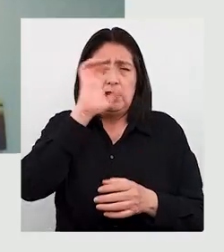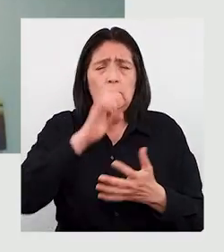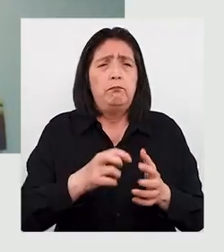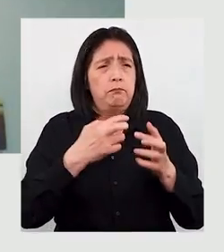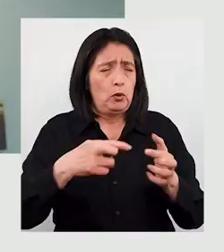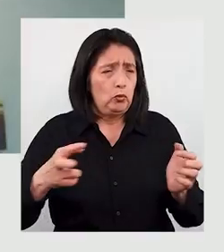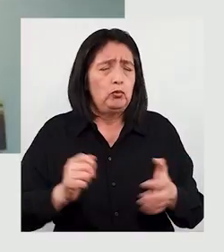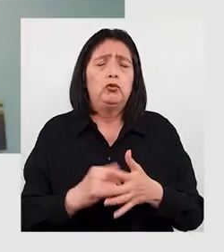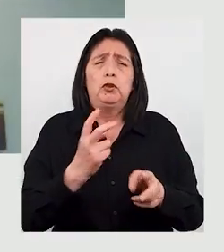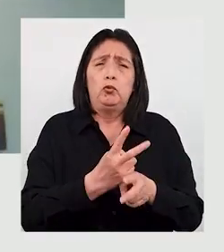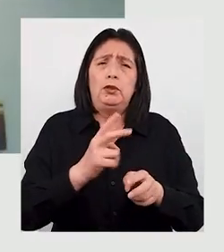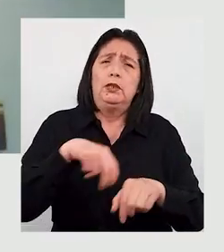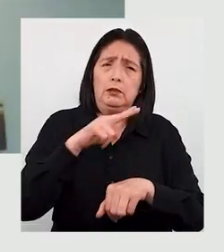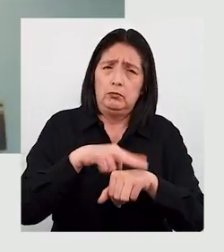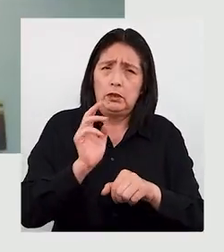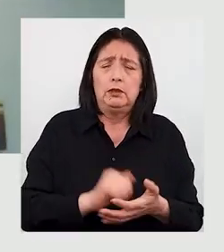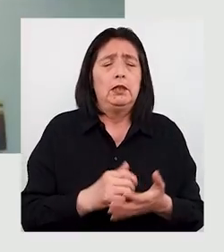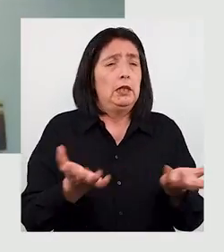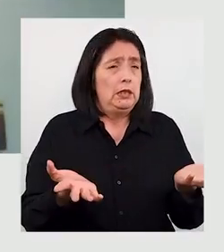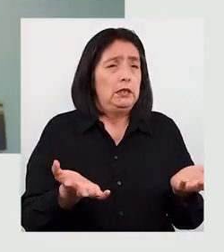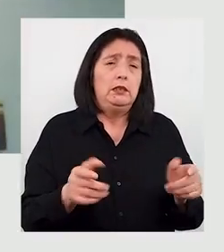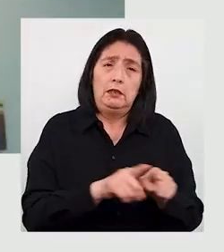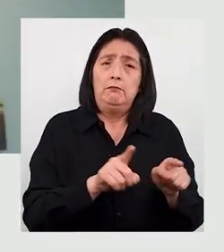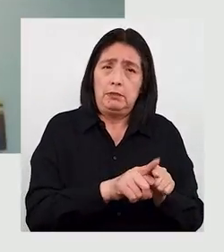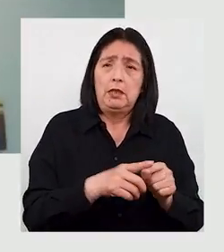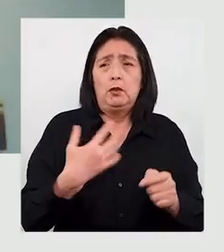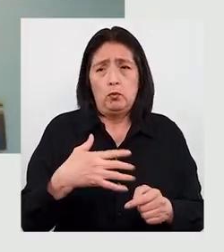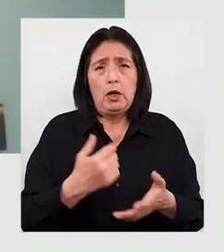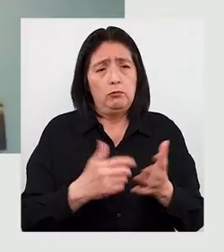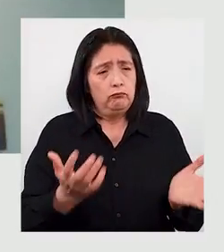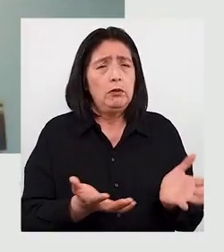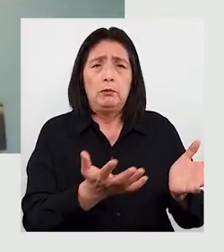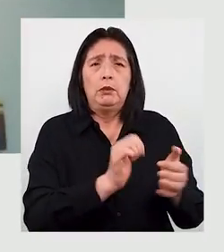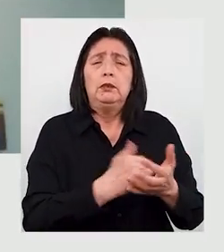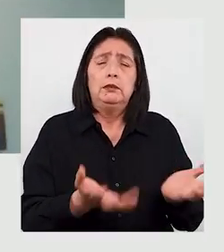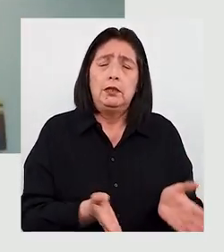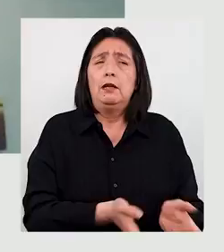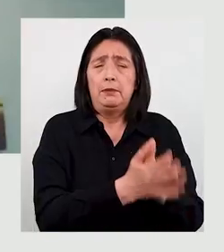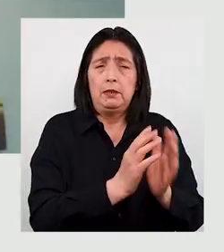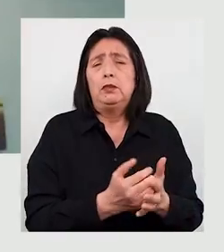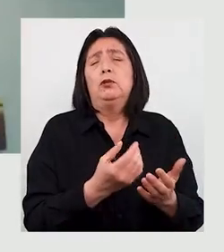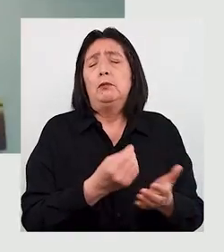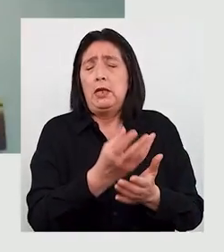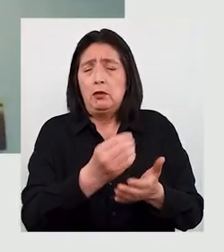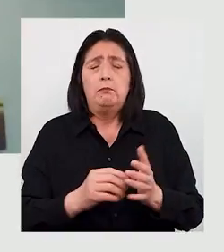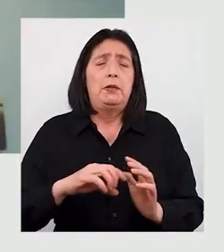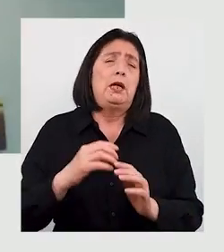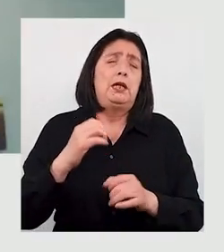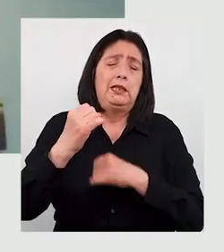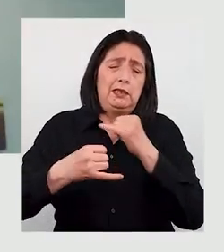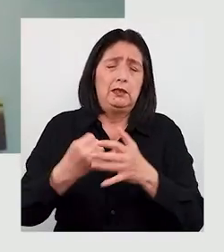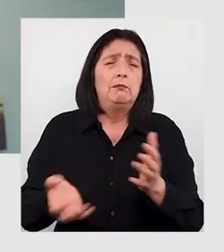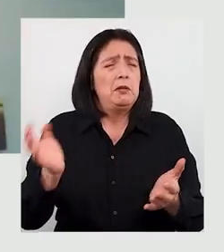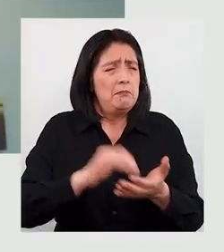los productos sostenibles. Y existe un fuerte estímulo de la demanda internacional por una